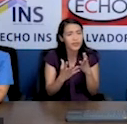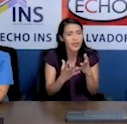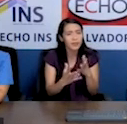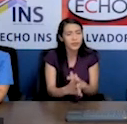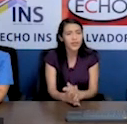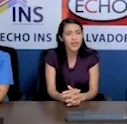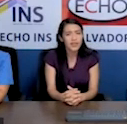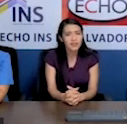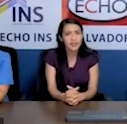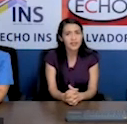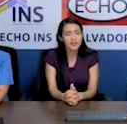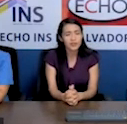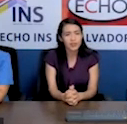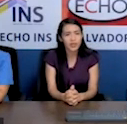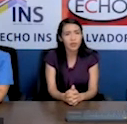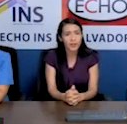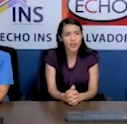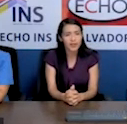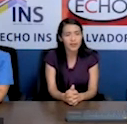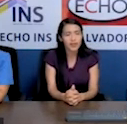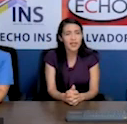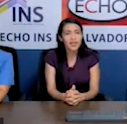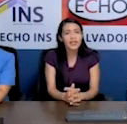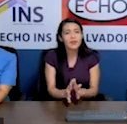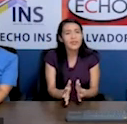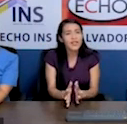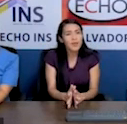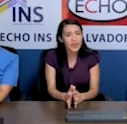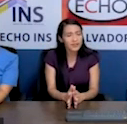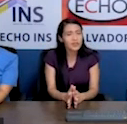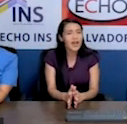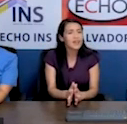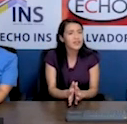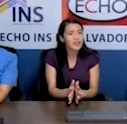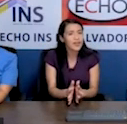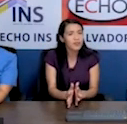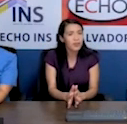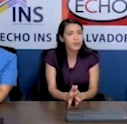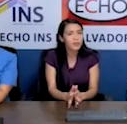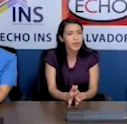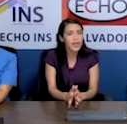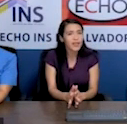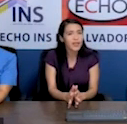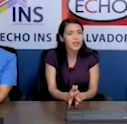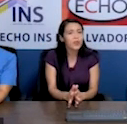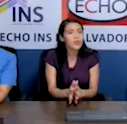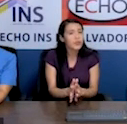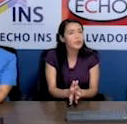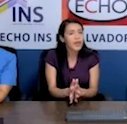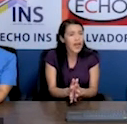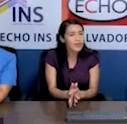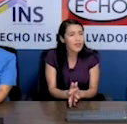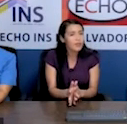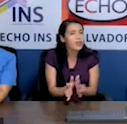veces nos enfrentamos en estas situaciones complejas. En la unidad de emergencia, al tratar al enfermo terminal